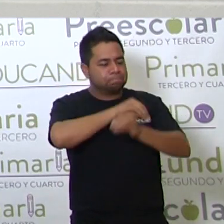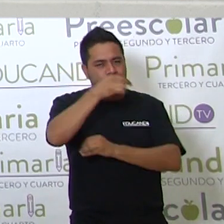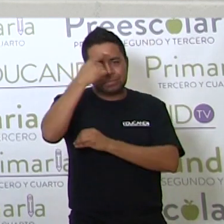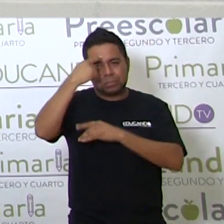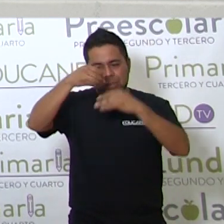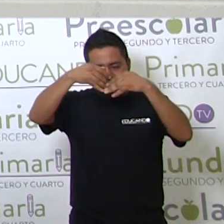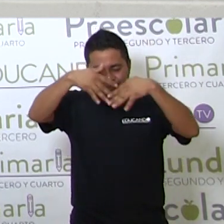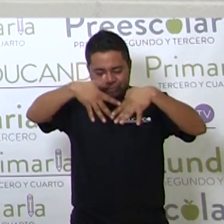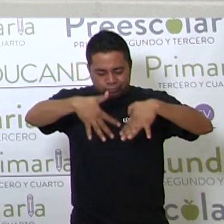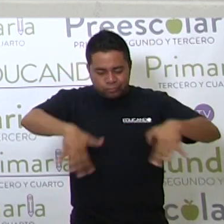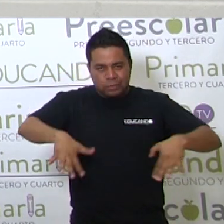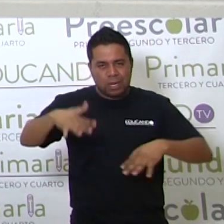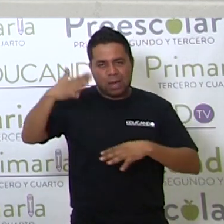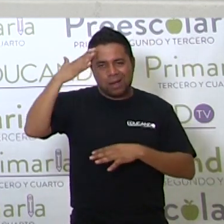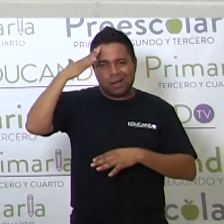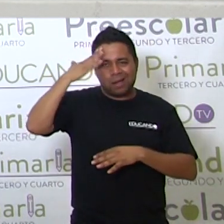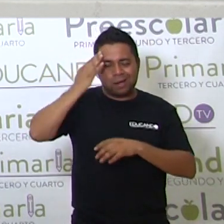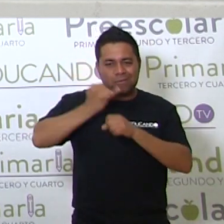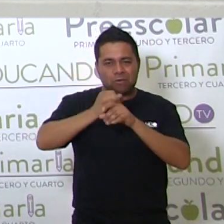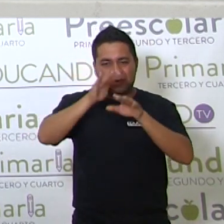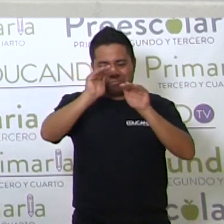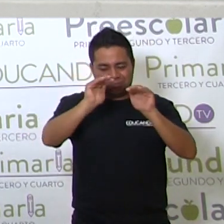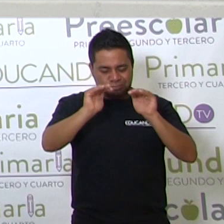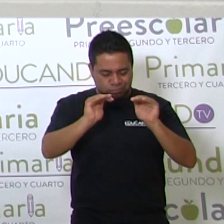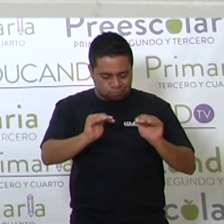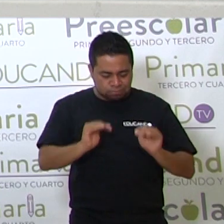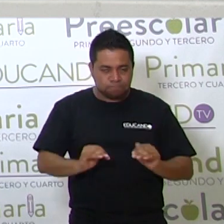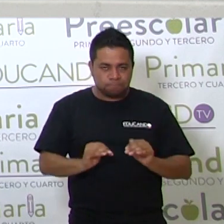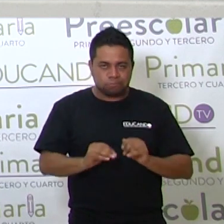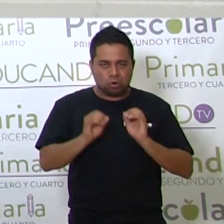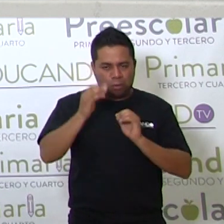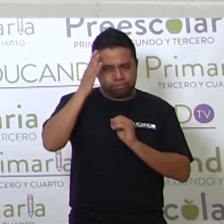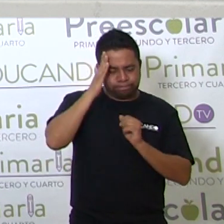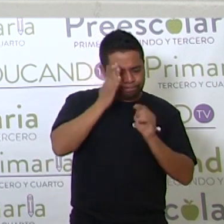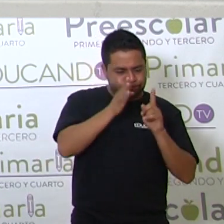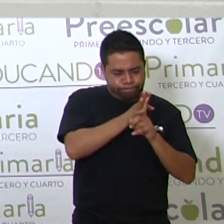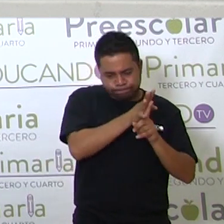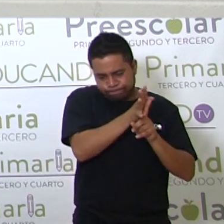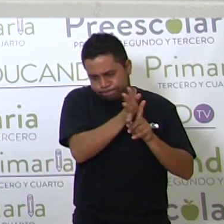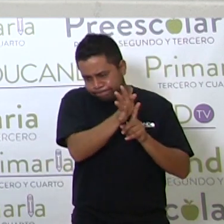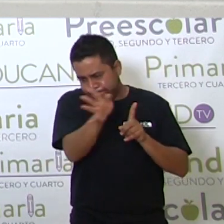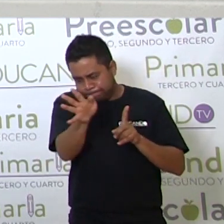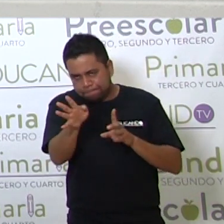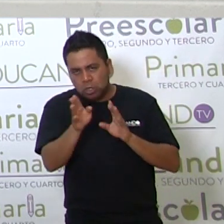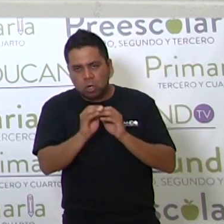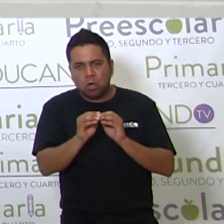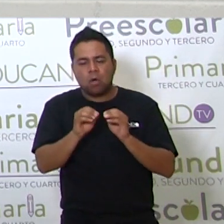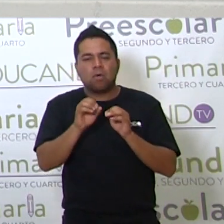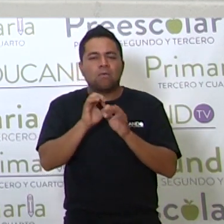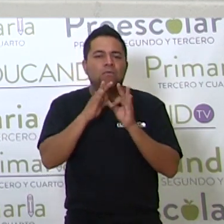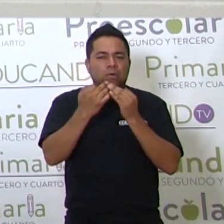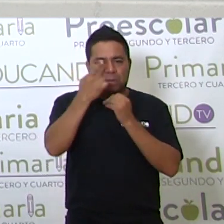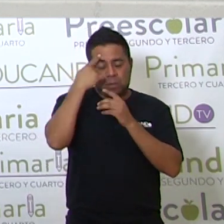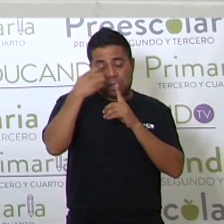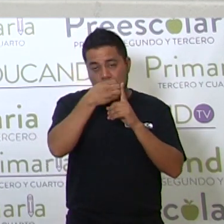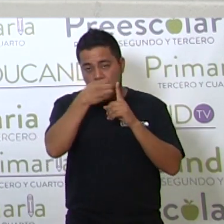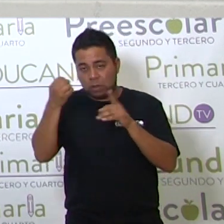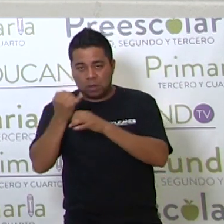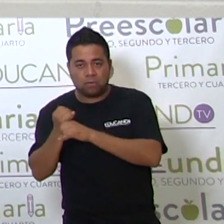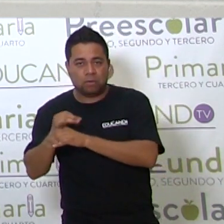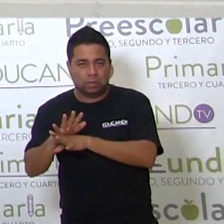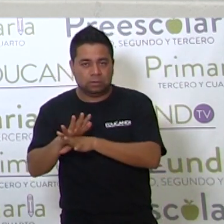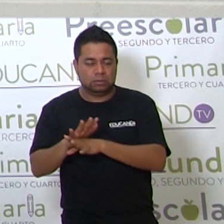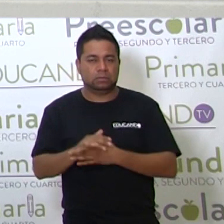la información. También es una manera de organizar la información. Y